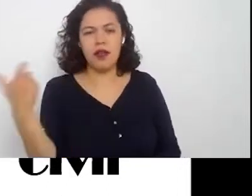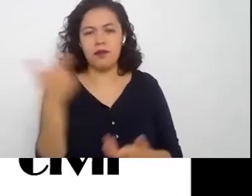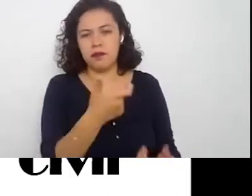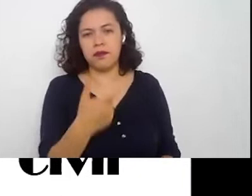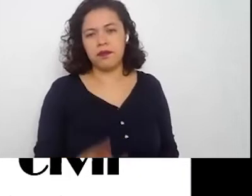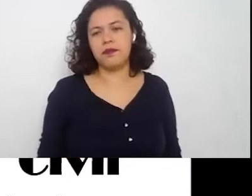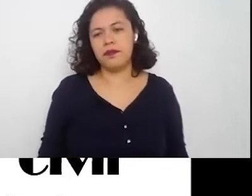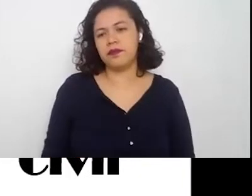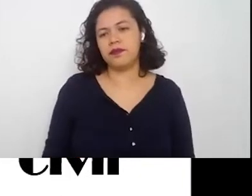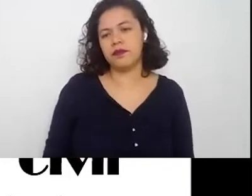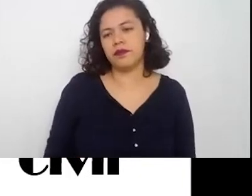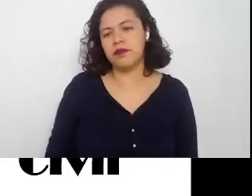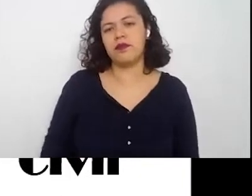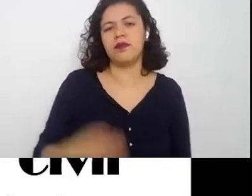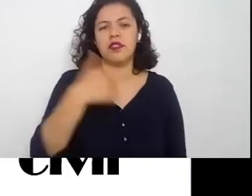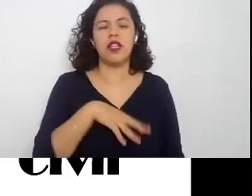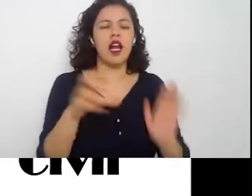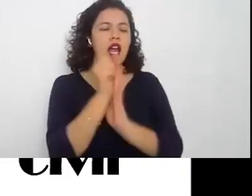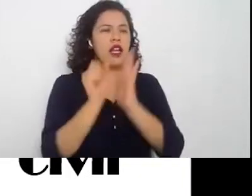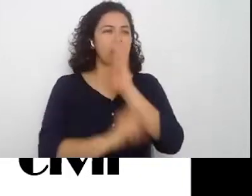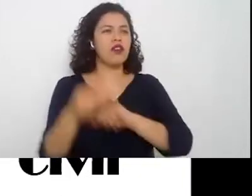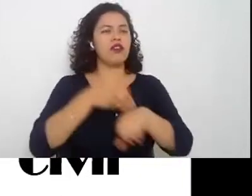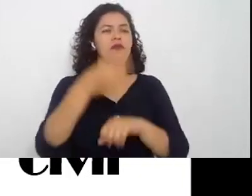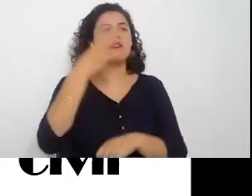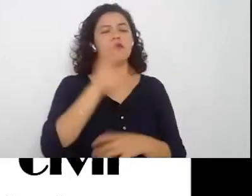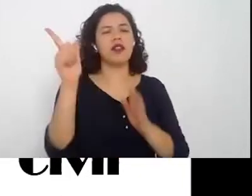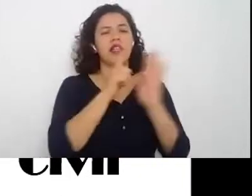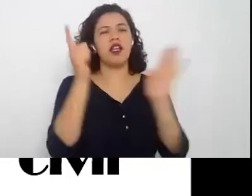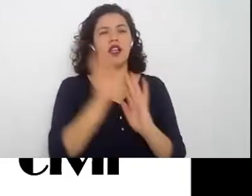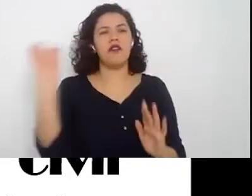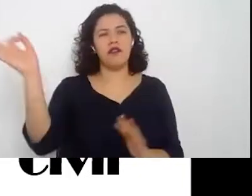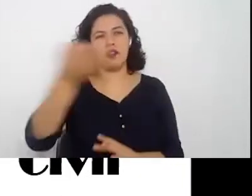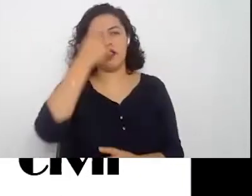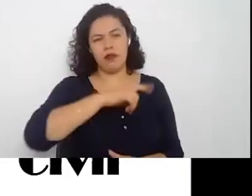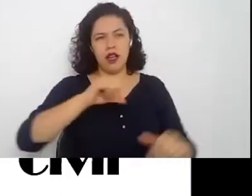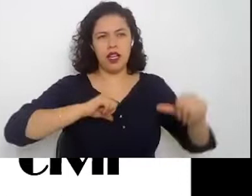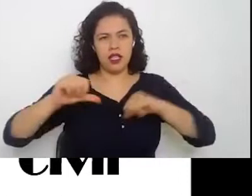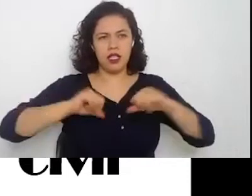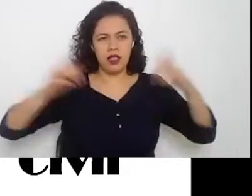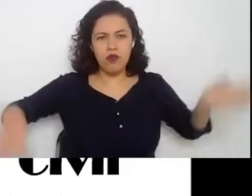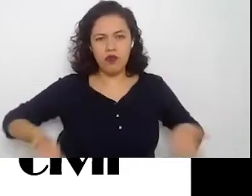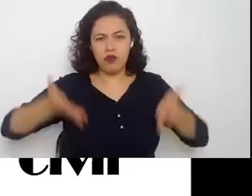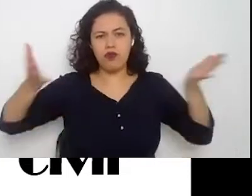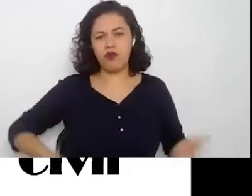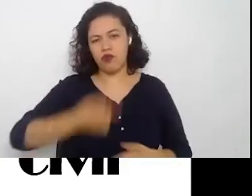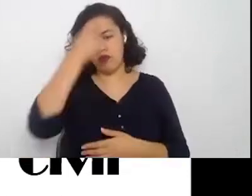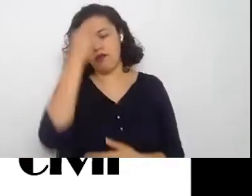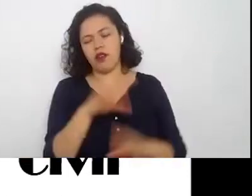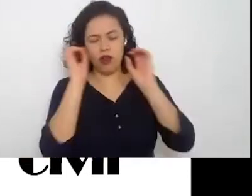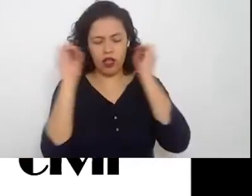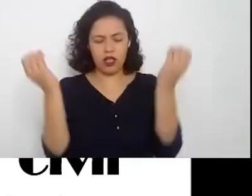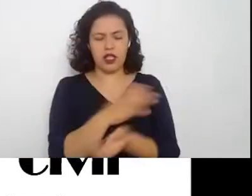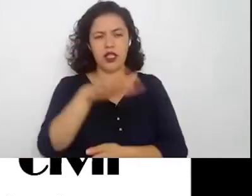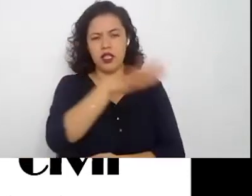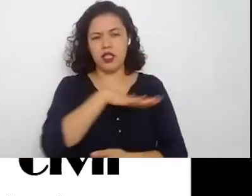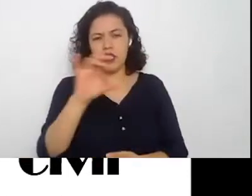se basa del artículo 3 de la Ley Federal de Fomento a las Actividades realizadas por organizaciones de la sociedad civil,